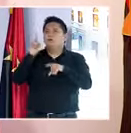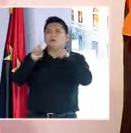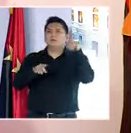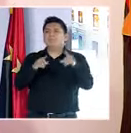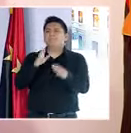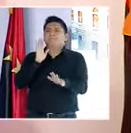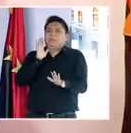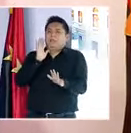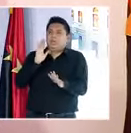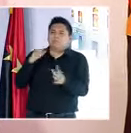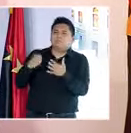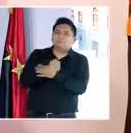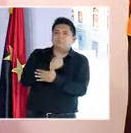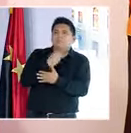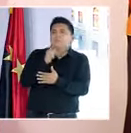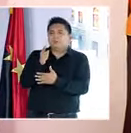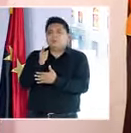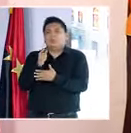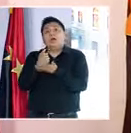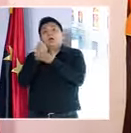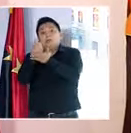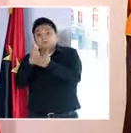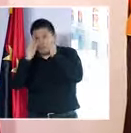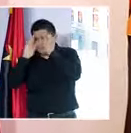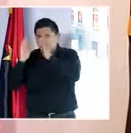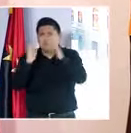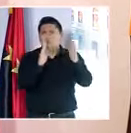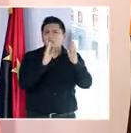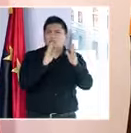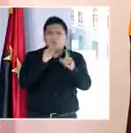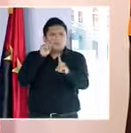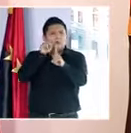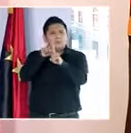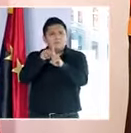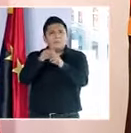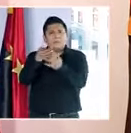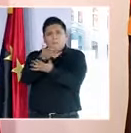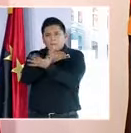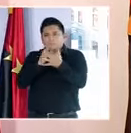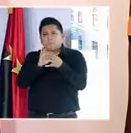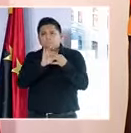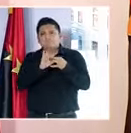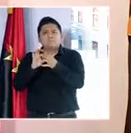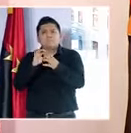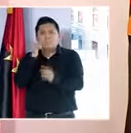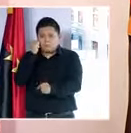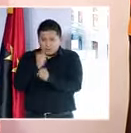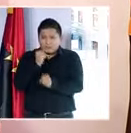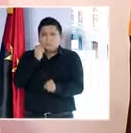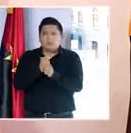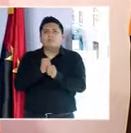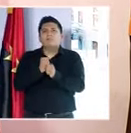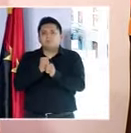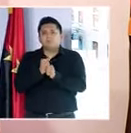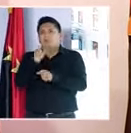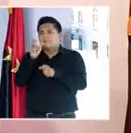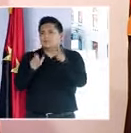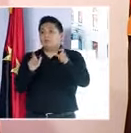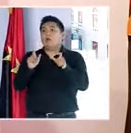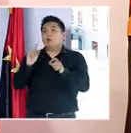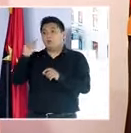por ella. Pero convertimos ese reto en un reto de cooperación y en un trabajo en equipo con